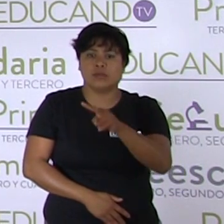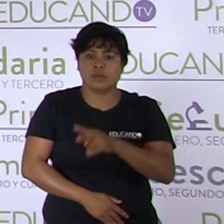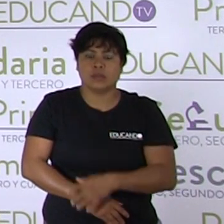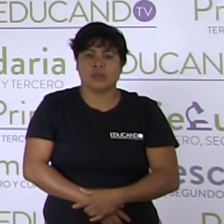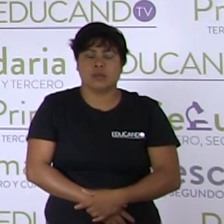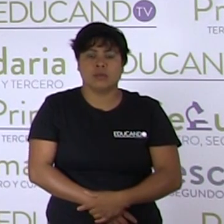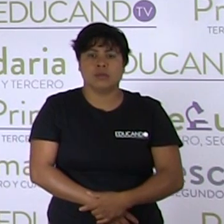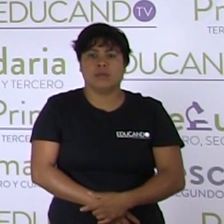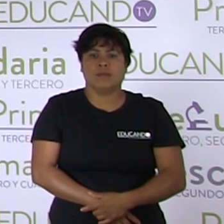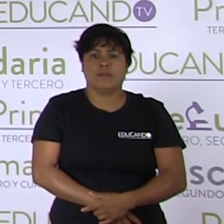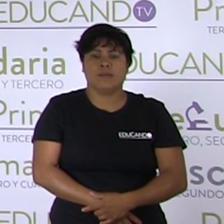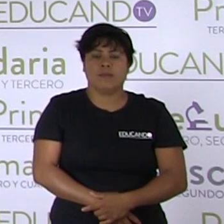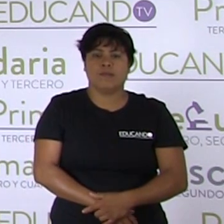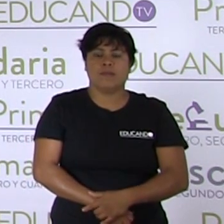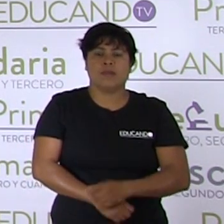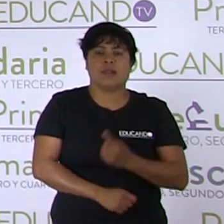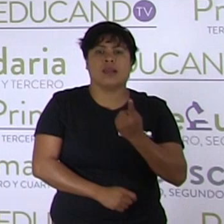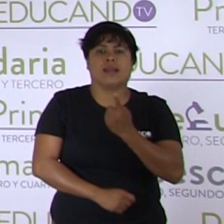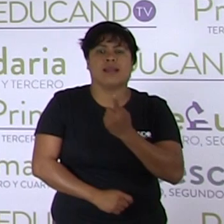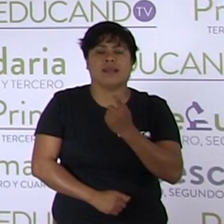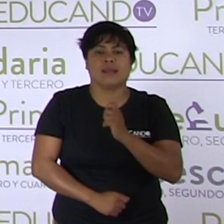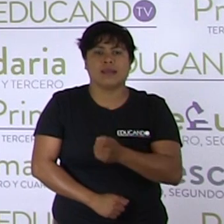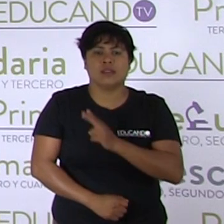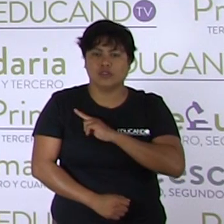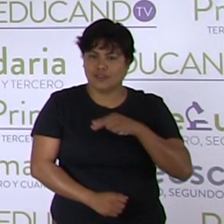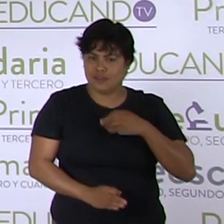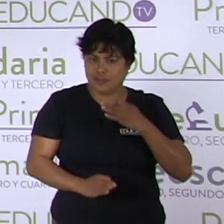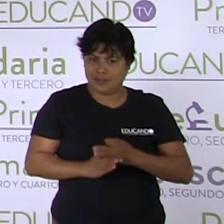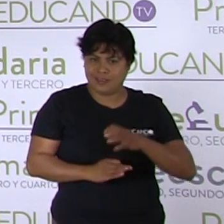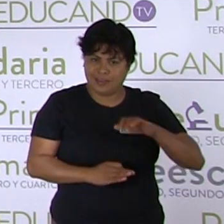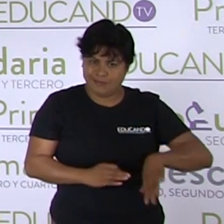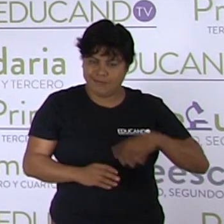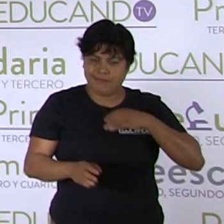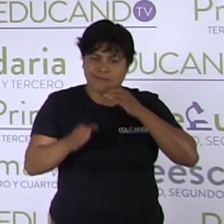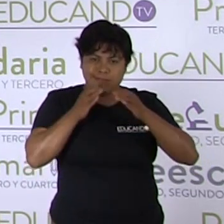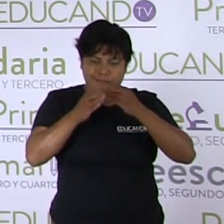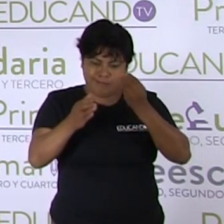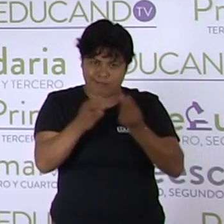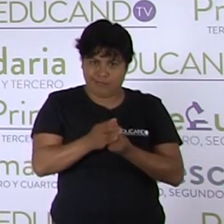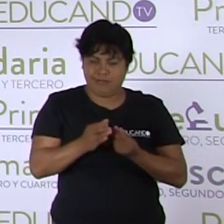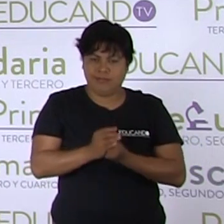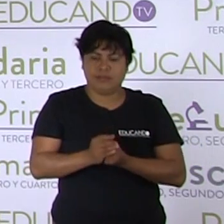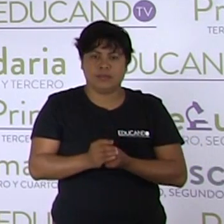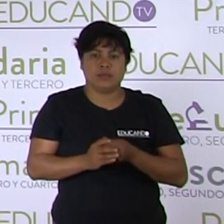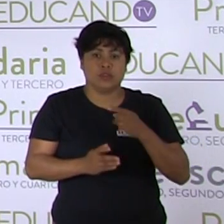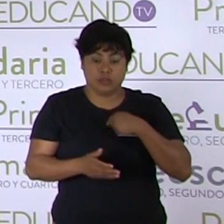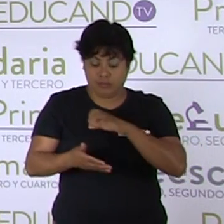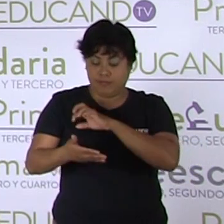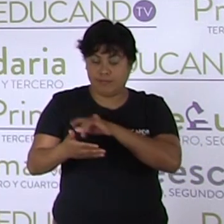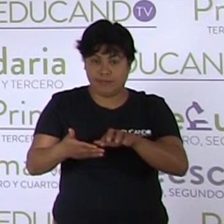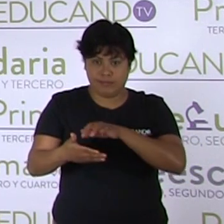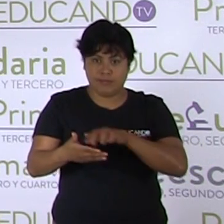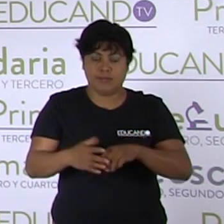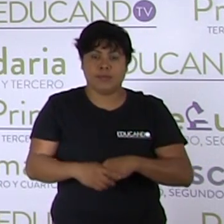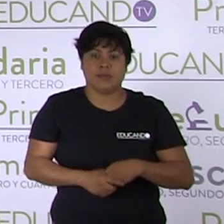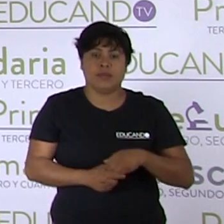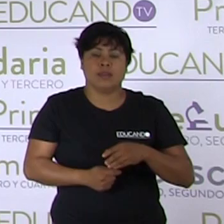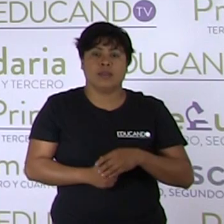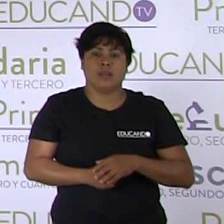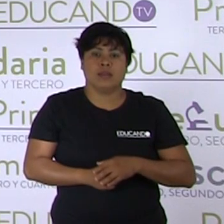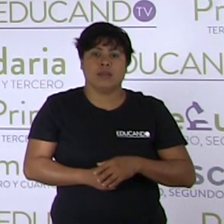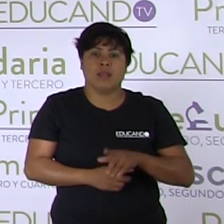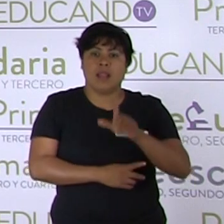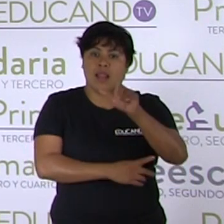ubicando lo que vamos comentando en esta sesión. Vamos a leer entonces de